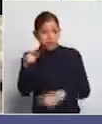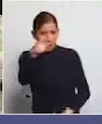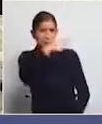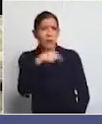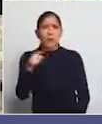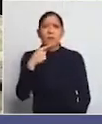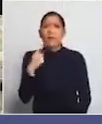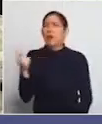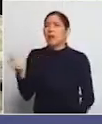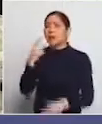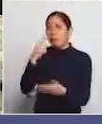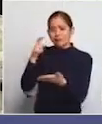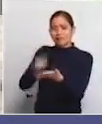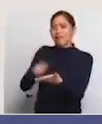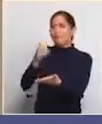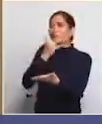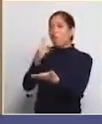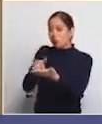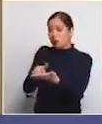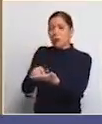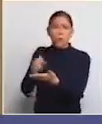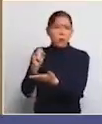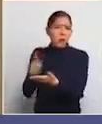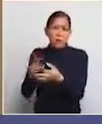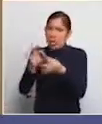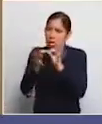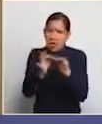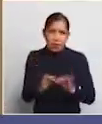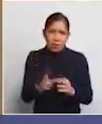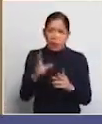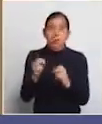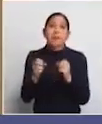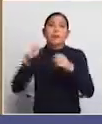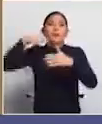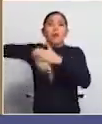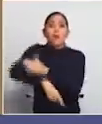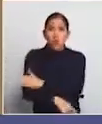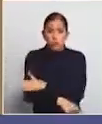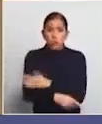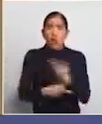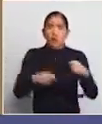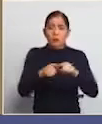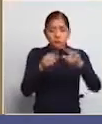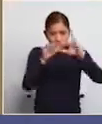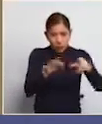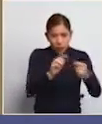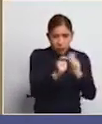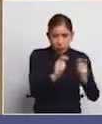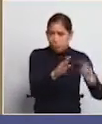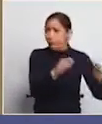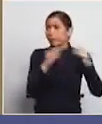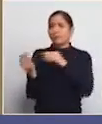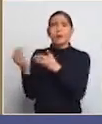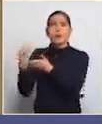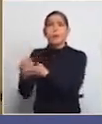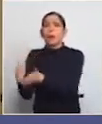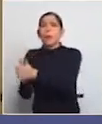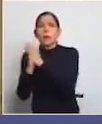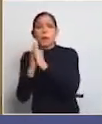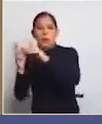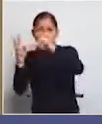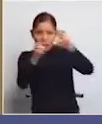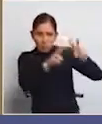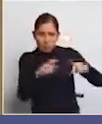fondo. La denuncia se mantiene firme y una vez presentada la misma, emplazarán a la Fiscalía a investigar a quienes firmaron el decreto